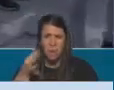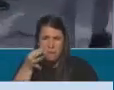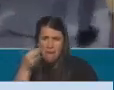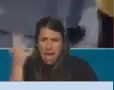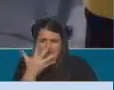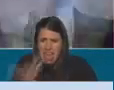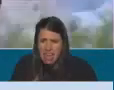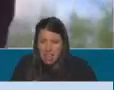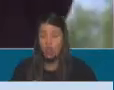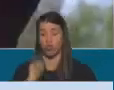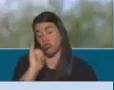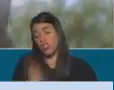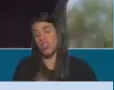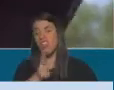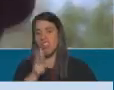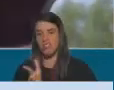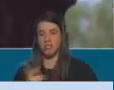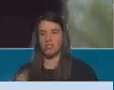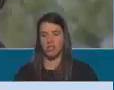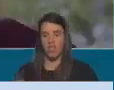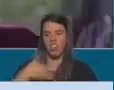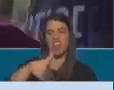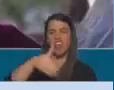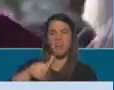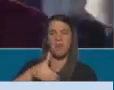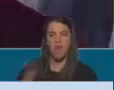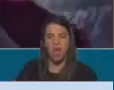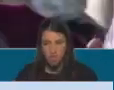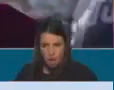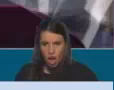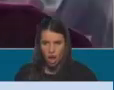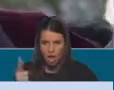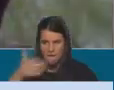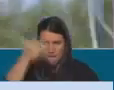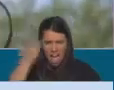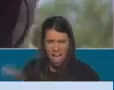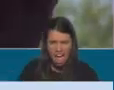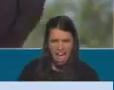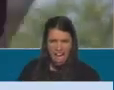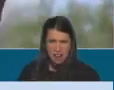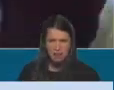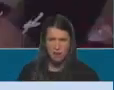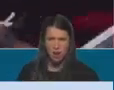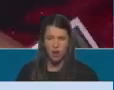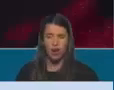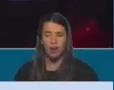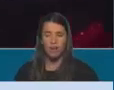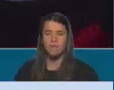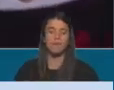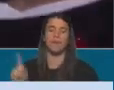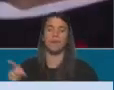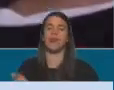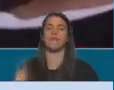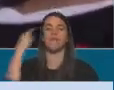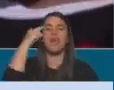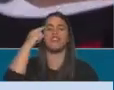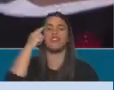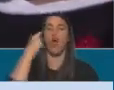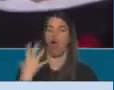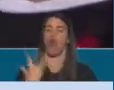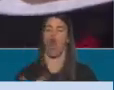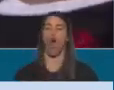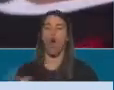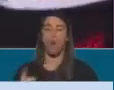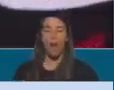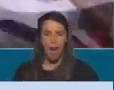lo mata porque es un racista armado. Es un racista enfermo. Porque no me dio palabra, lo que dijo después es que pensó que le iban a robar.